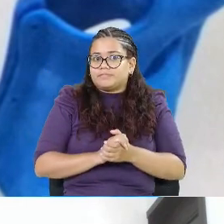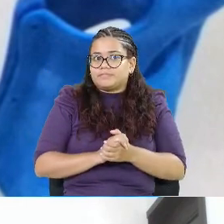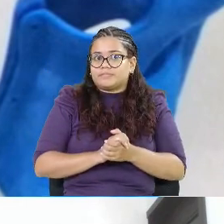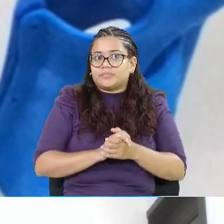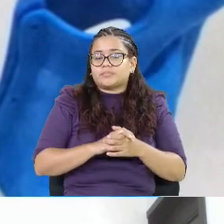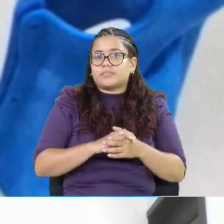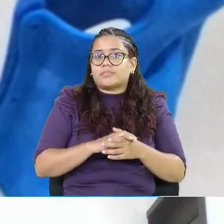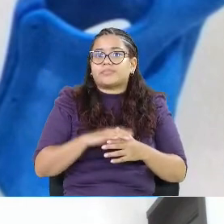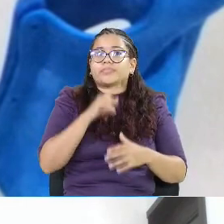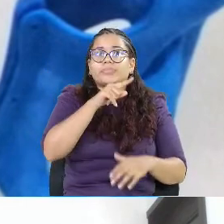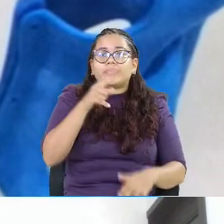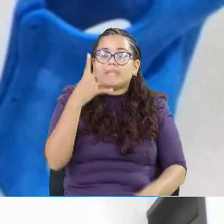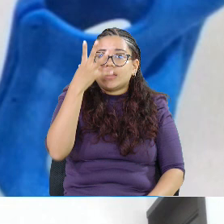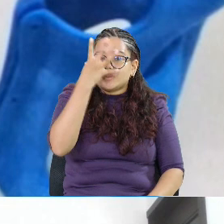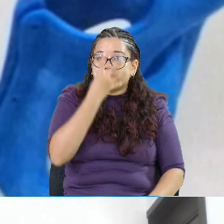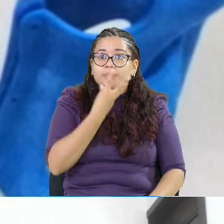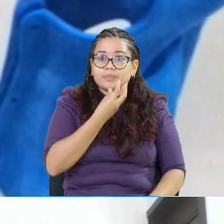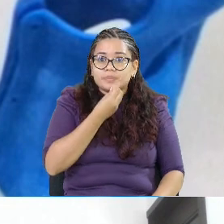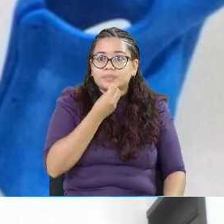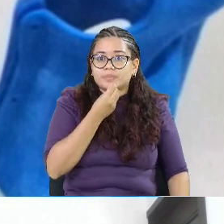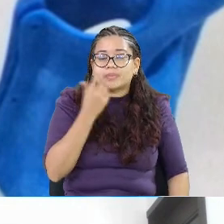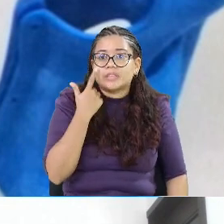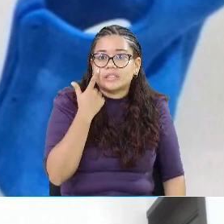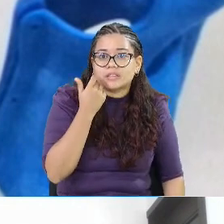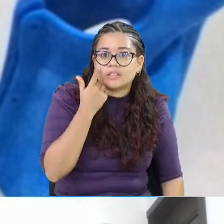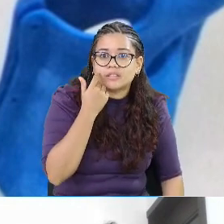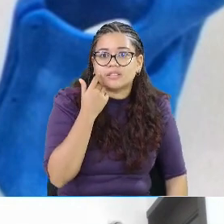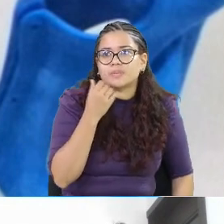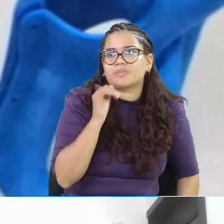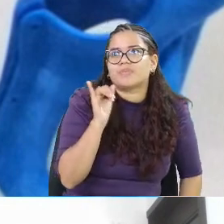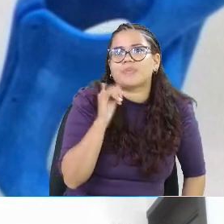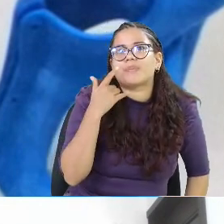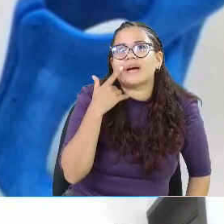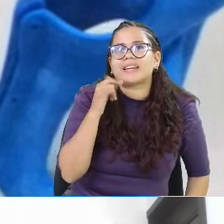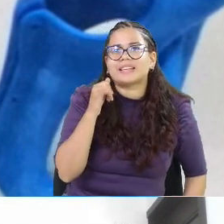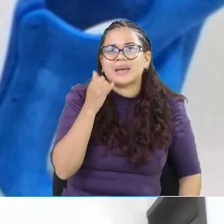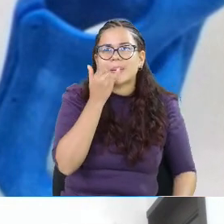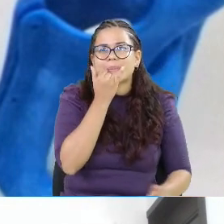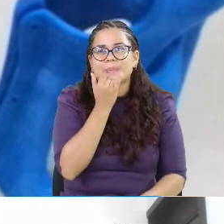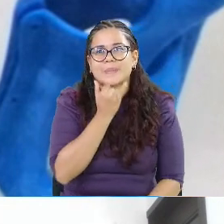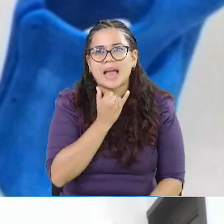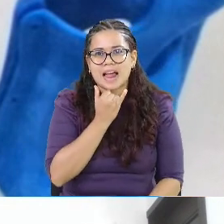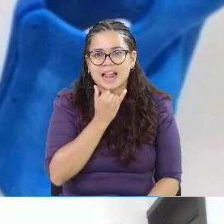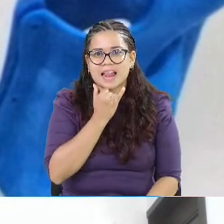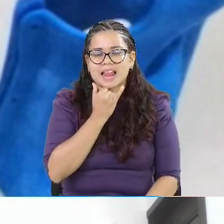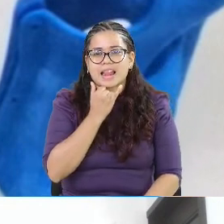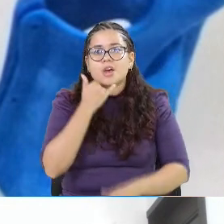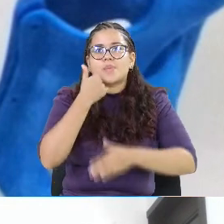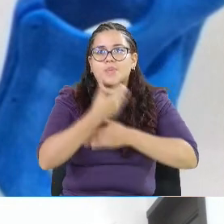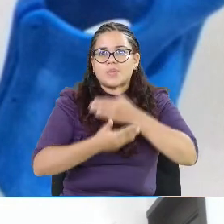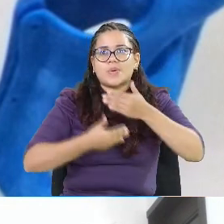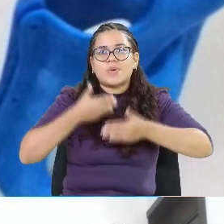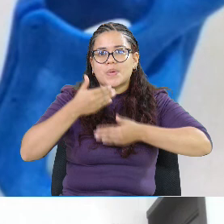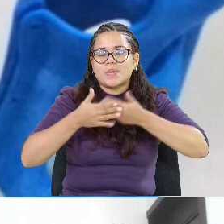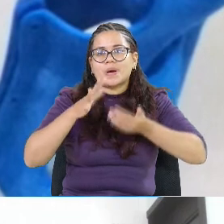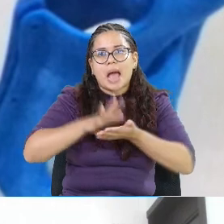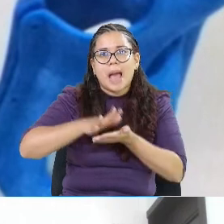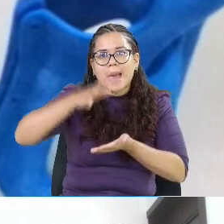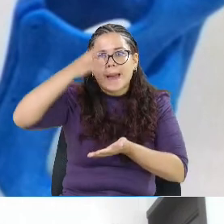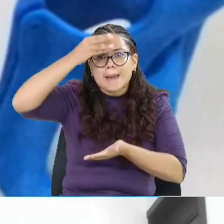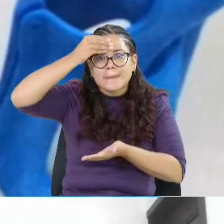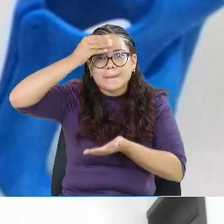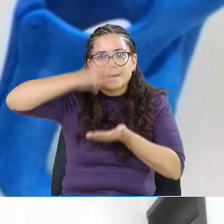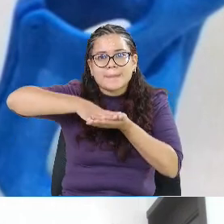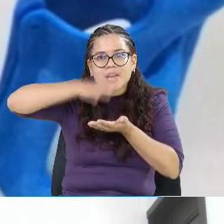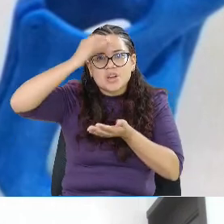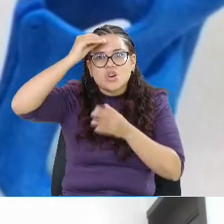lo bonito del fracaso, llamémoslo así, es que cada vez vas aprendiendo un poquito mejor de cuál fue el error